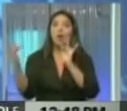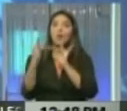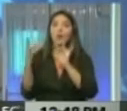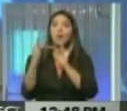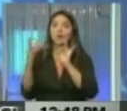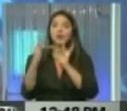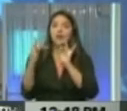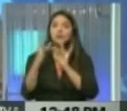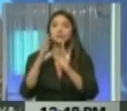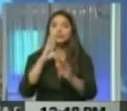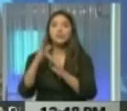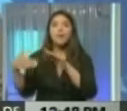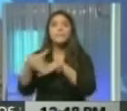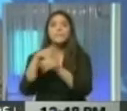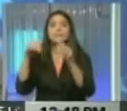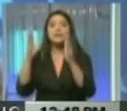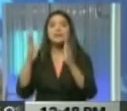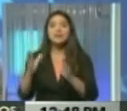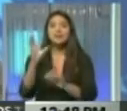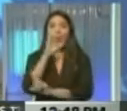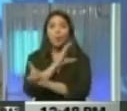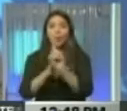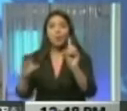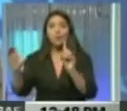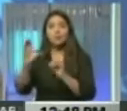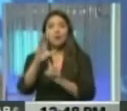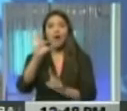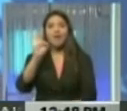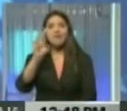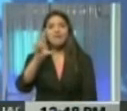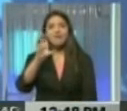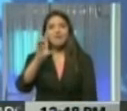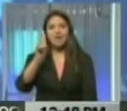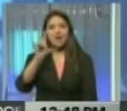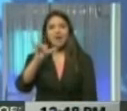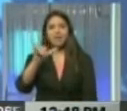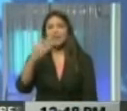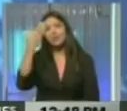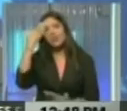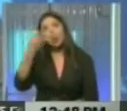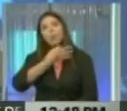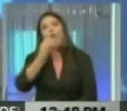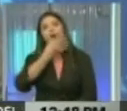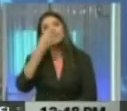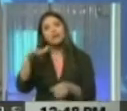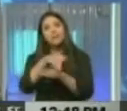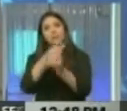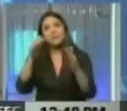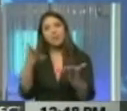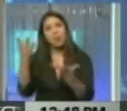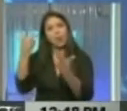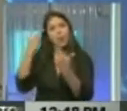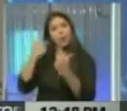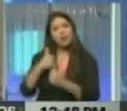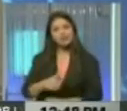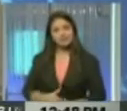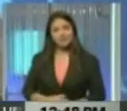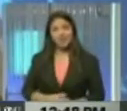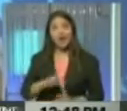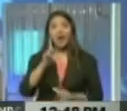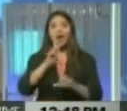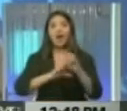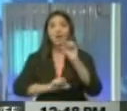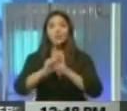en directo con el ministro del Poder Popular para la Cultura, Freddy Ñáñez. Buenas tardes, ministro. Cuéntenos cómo se desarrolla este evento. Dice en su cuenta